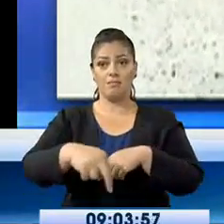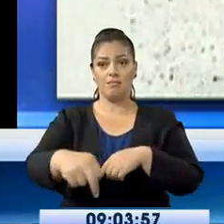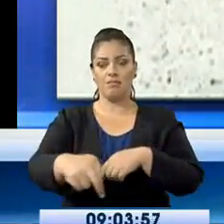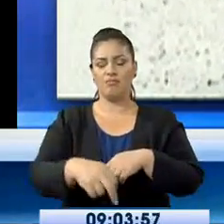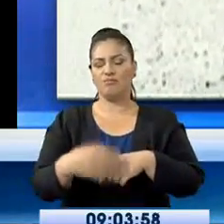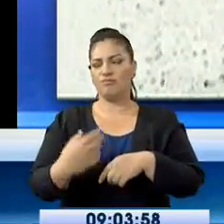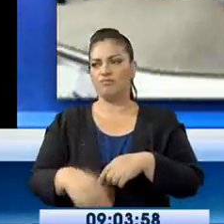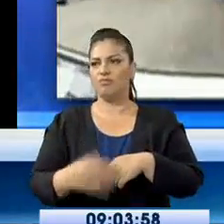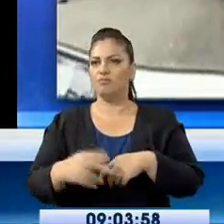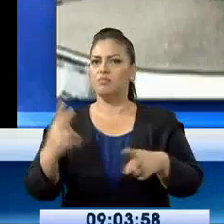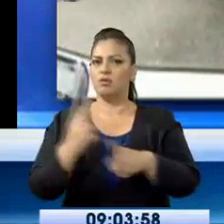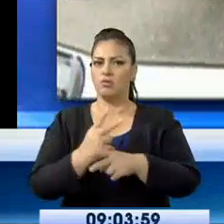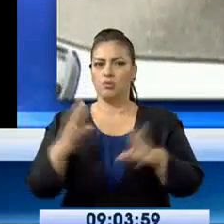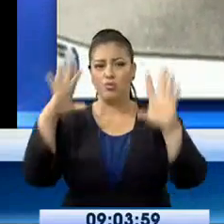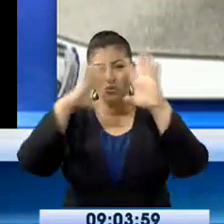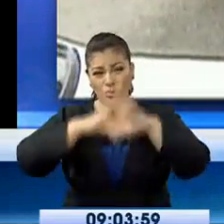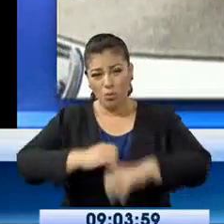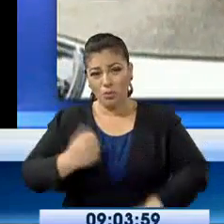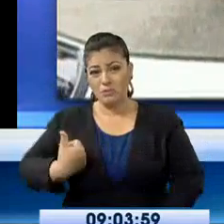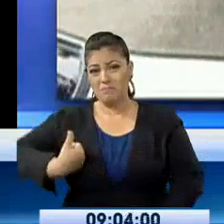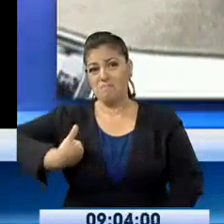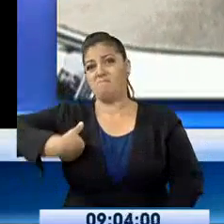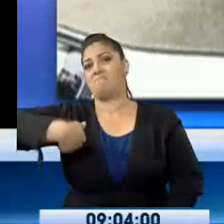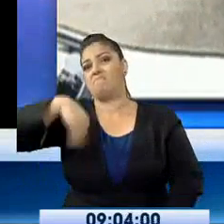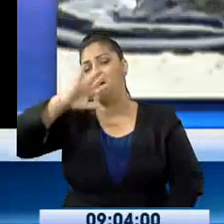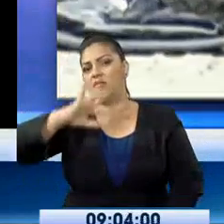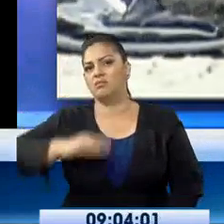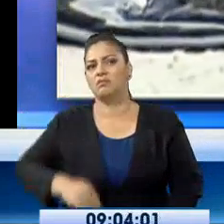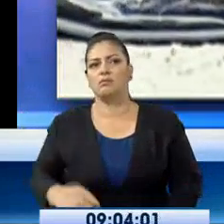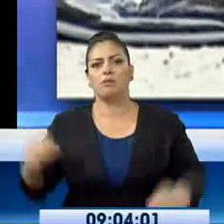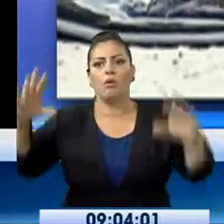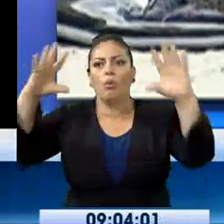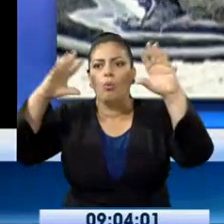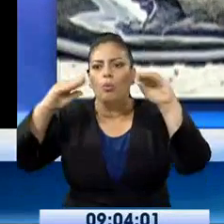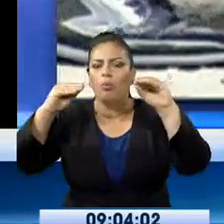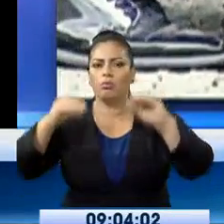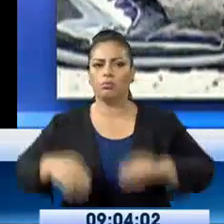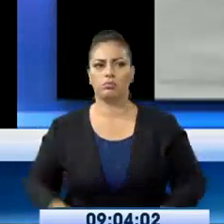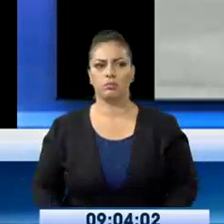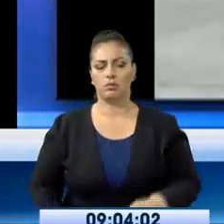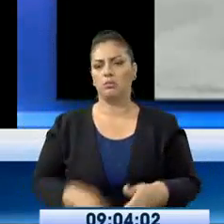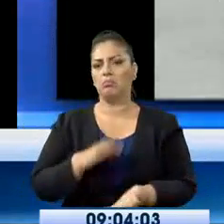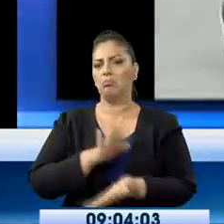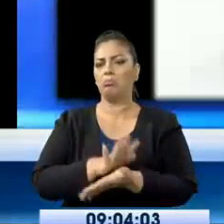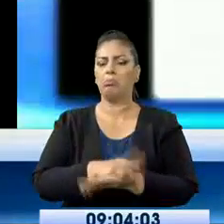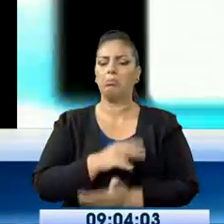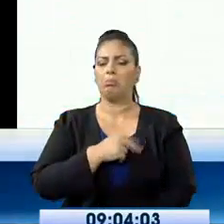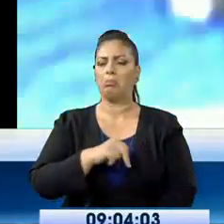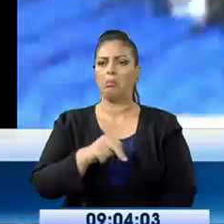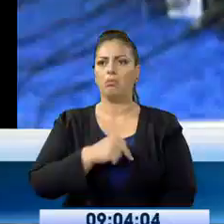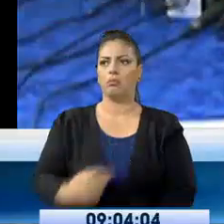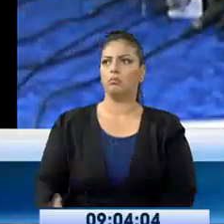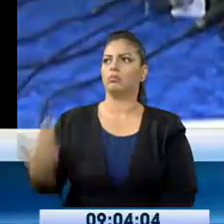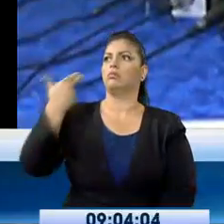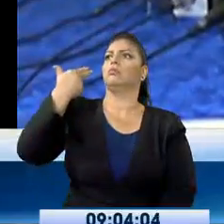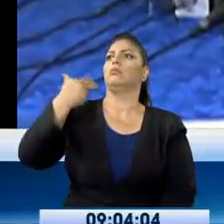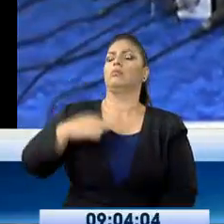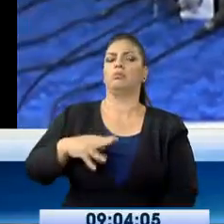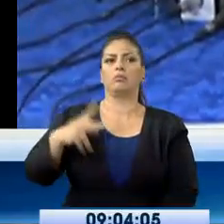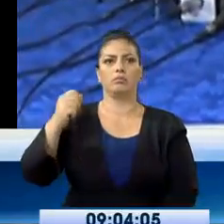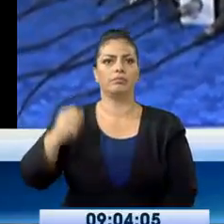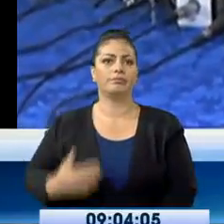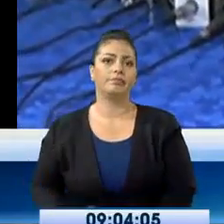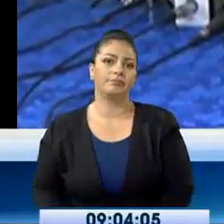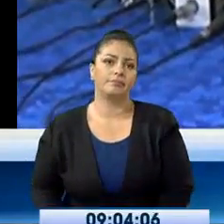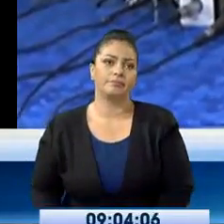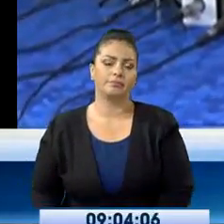noche, que la iluminación es muy poca. Uno va tranquilo por ahí, no sabe de dónde le van a salir. Según el comandante de la